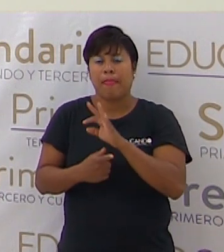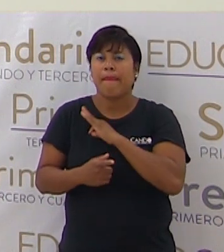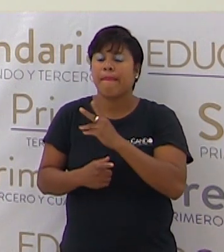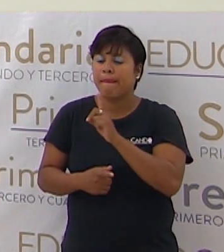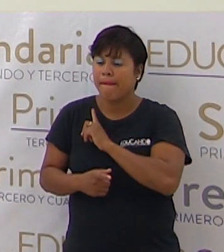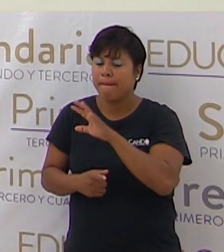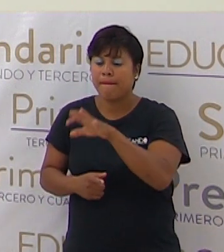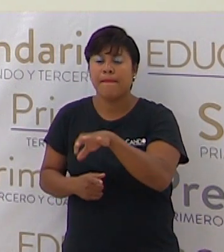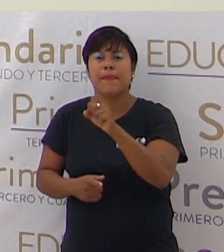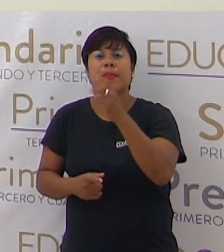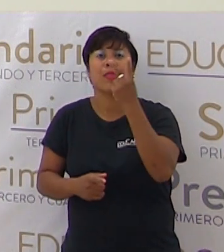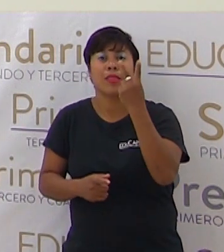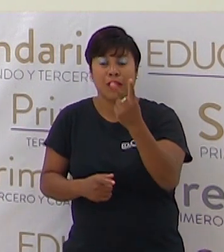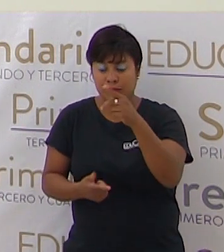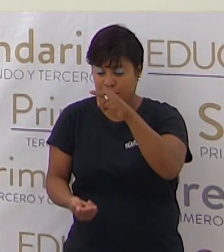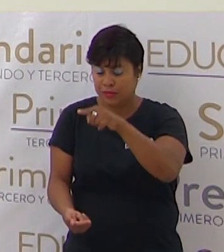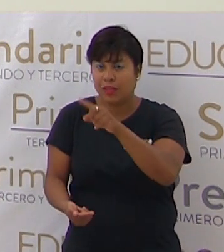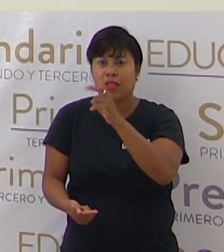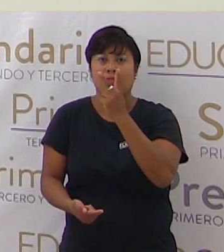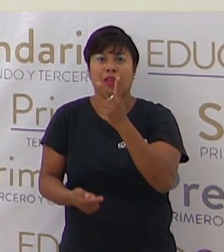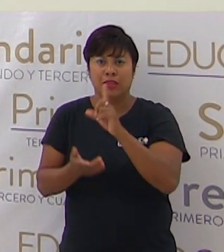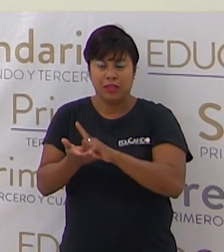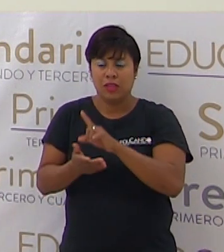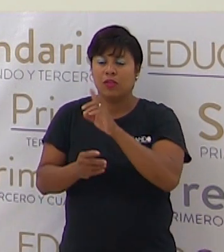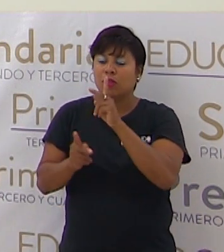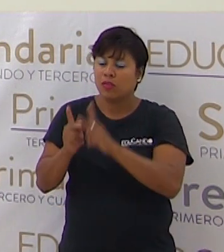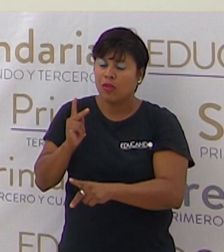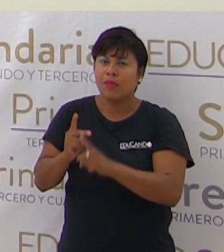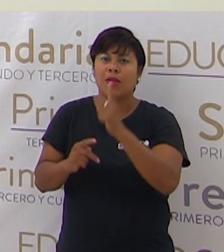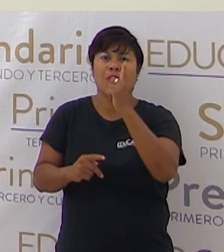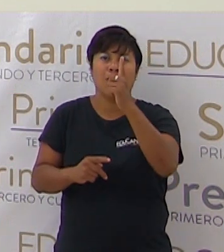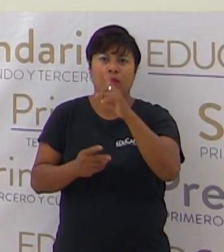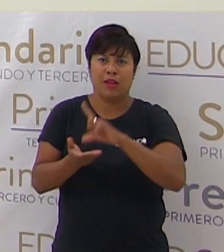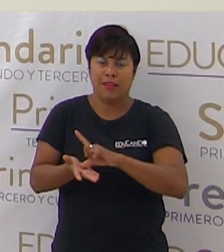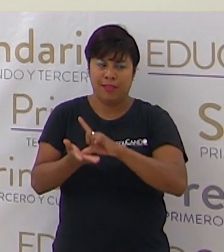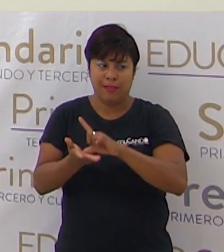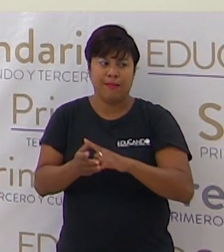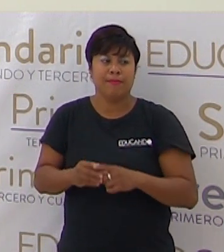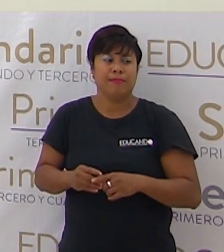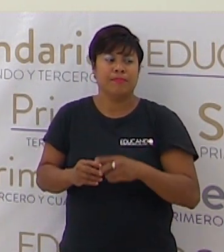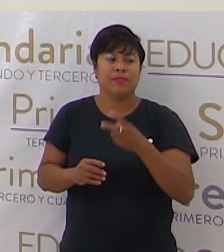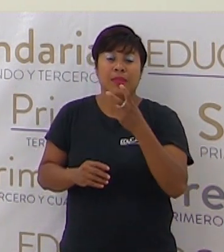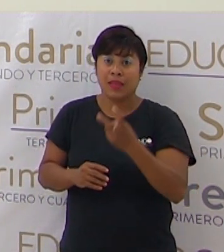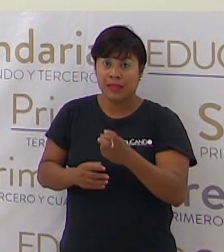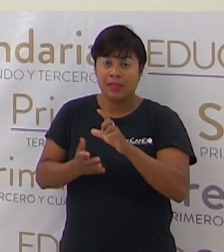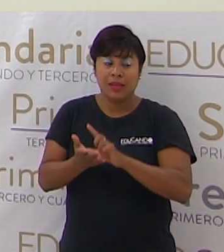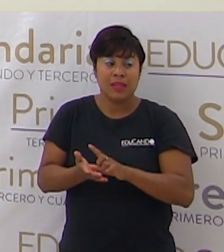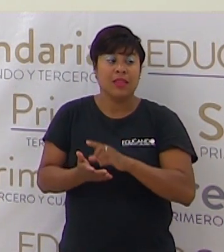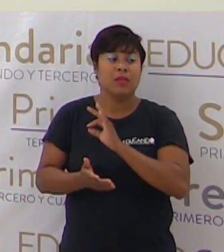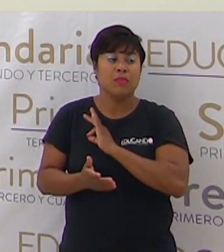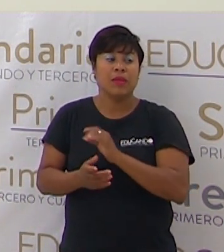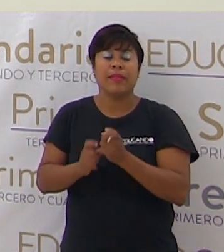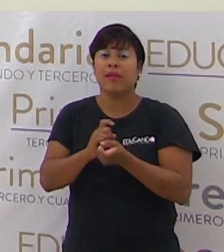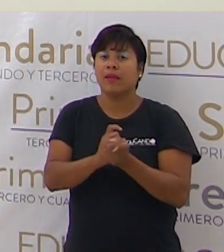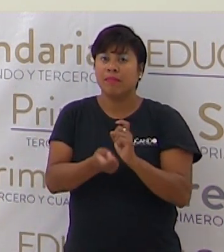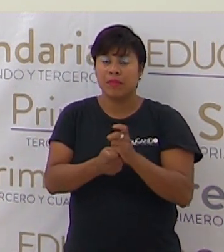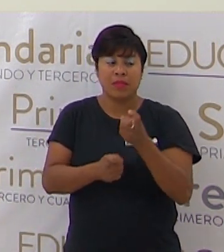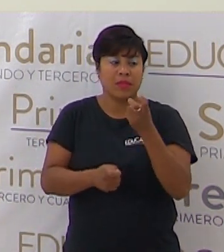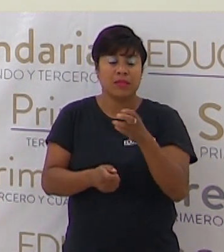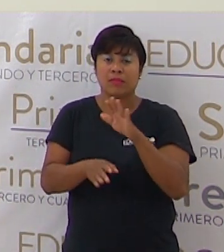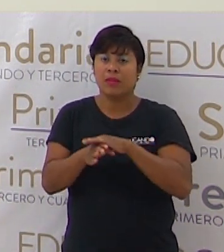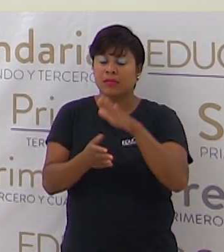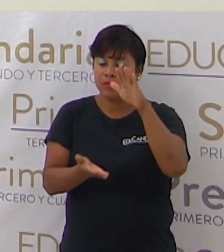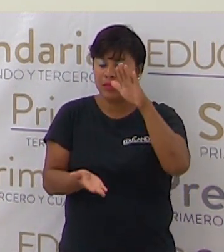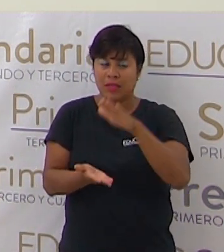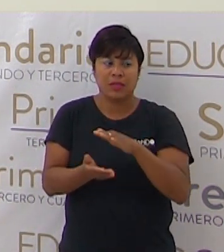caber 2 de estas y me está sobrando 1 litro. Y ese litro lo puedo descomponer en las más